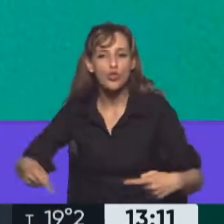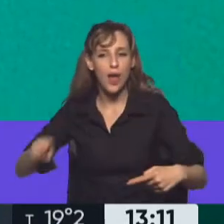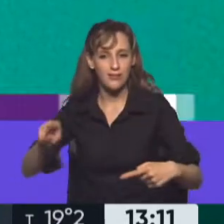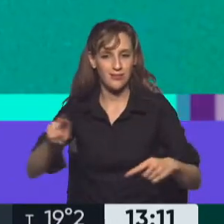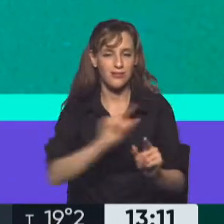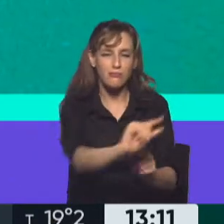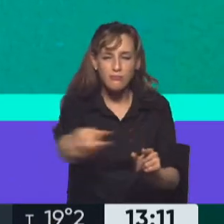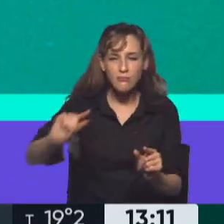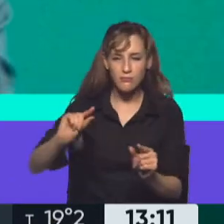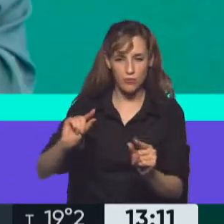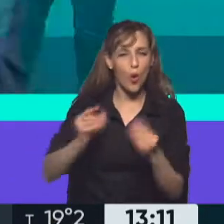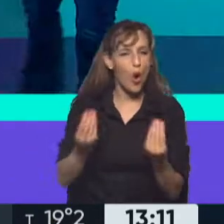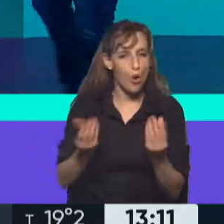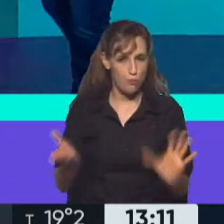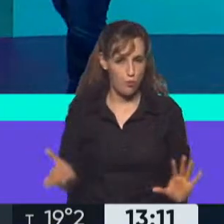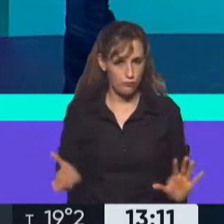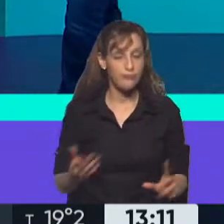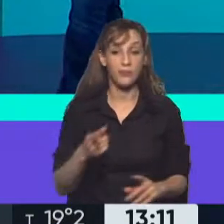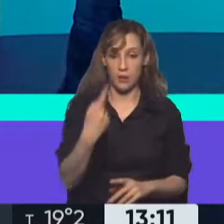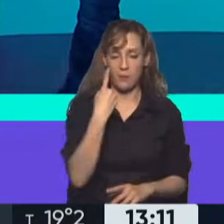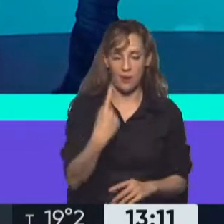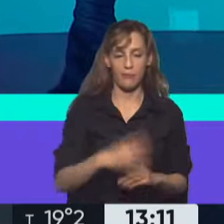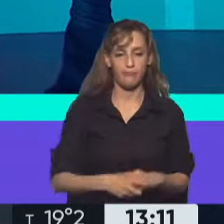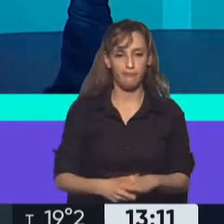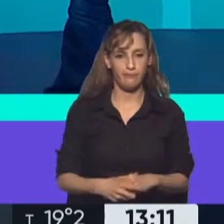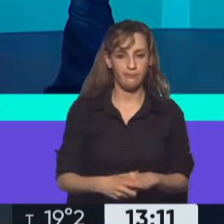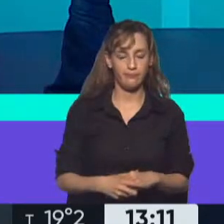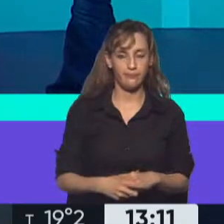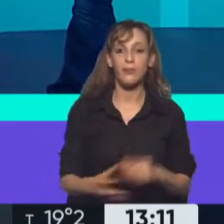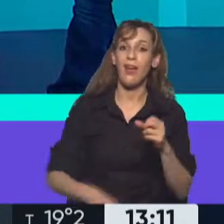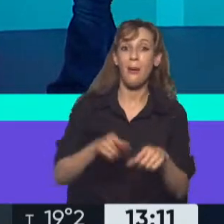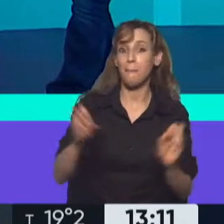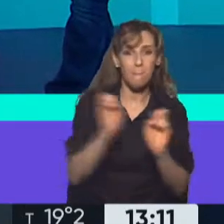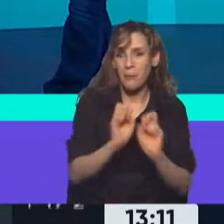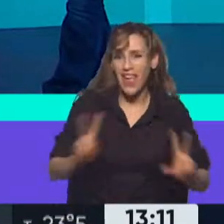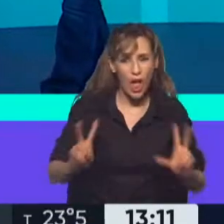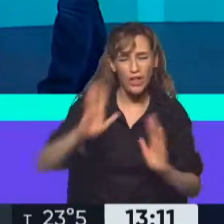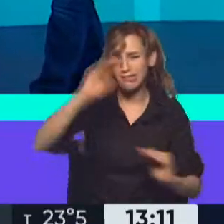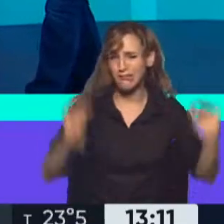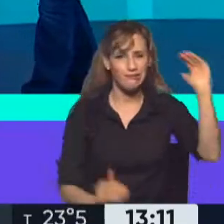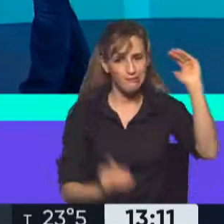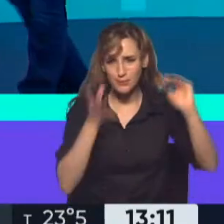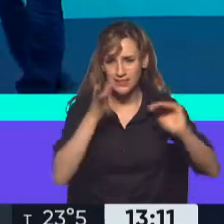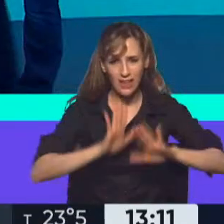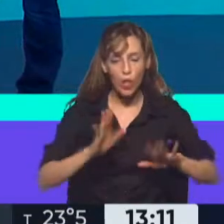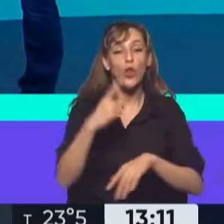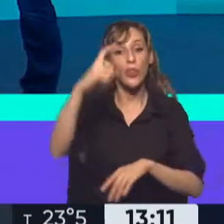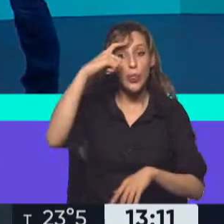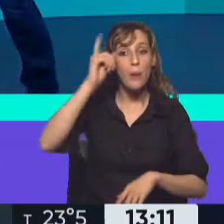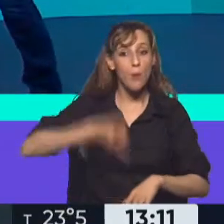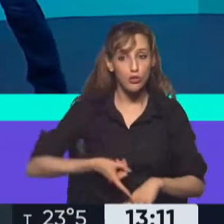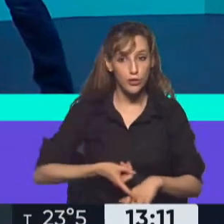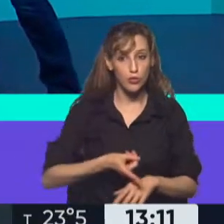bienes del planeta, cómo están distribuidos. Bueno, fíjense que todavía es peor la distribución en materia de la riqueza. El 10%